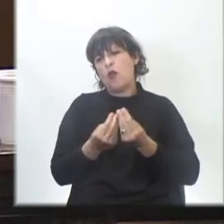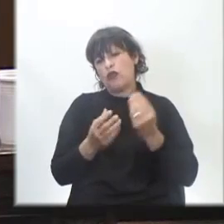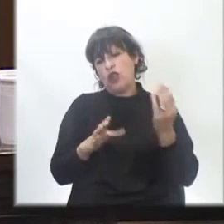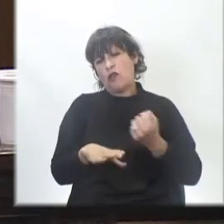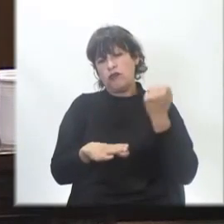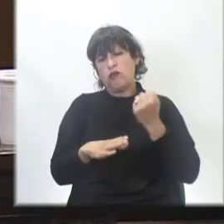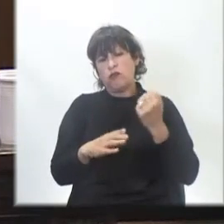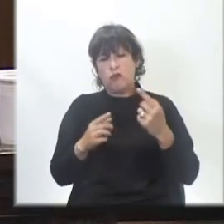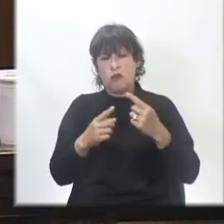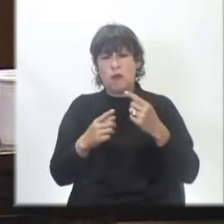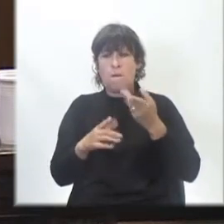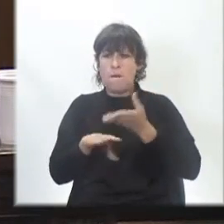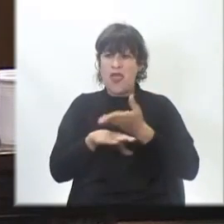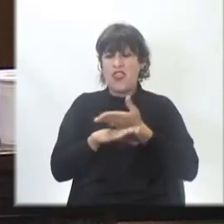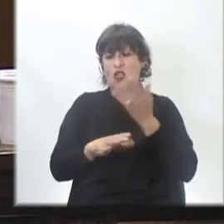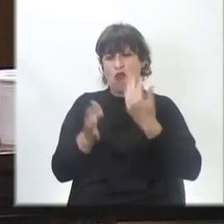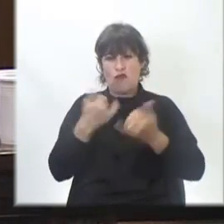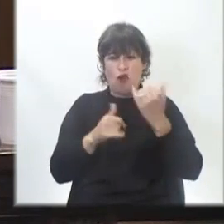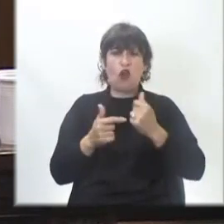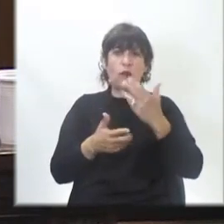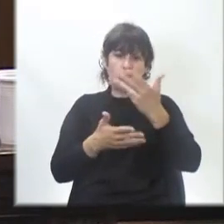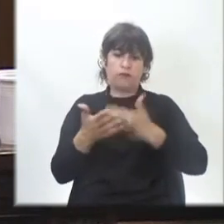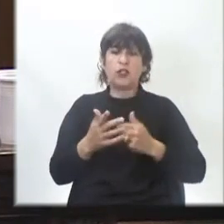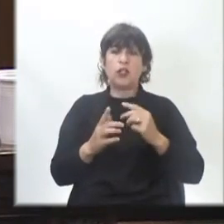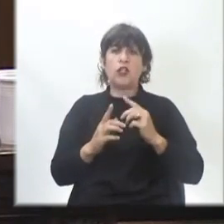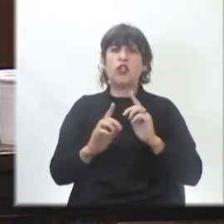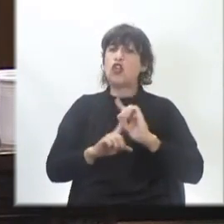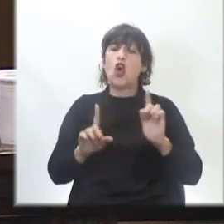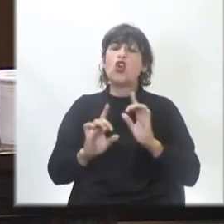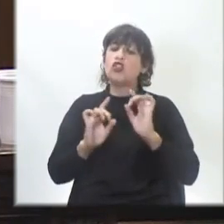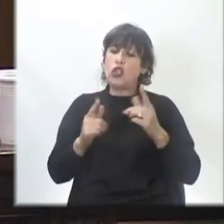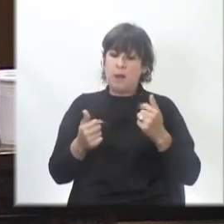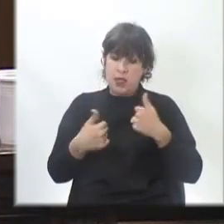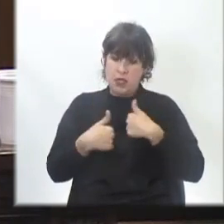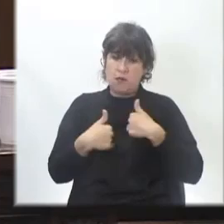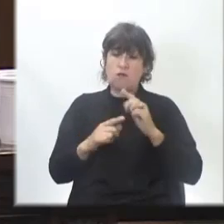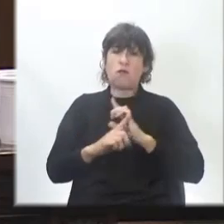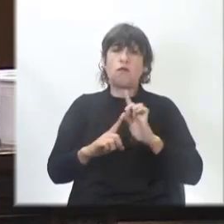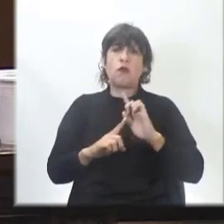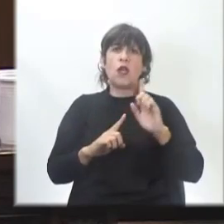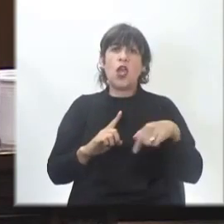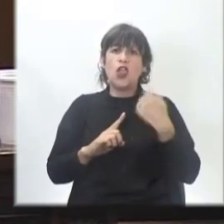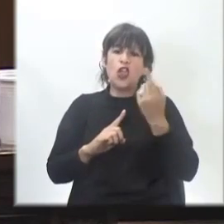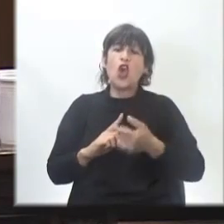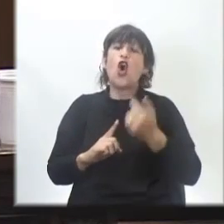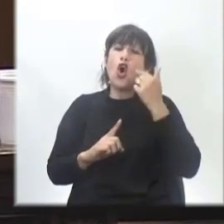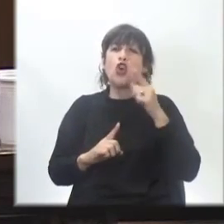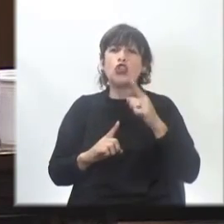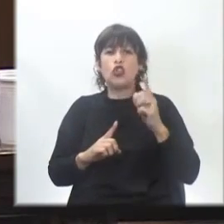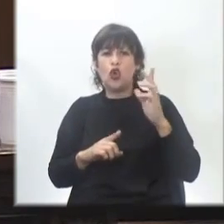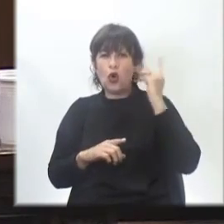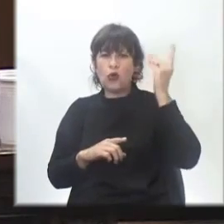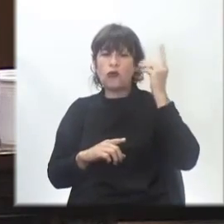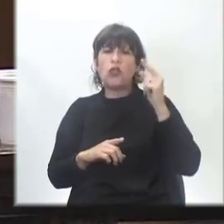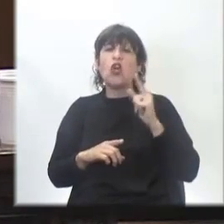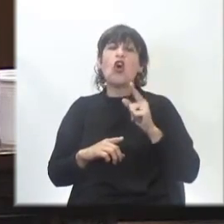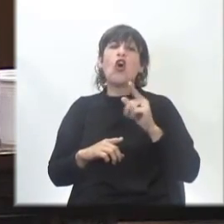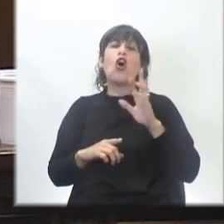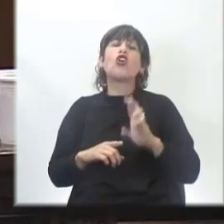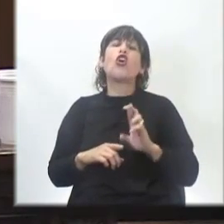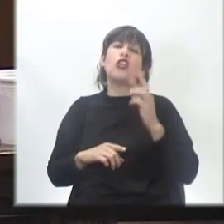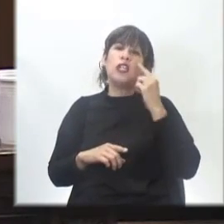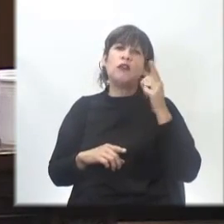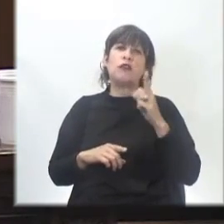informe, no solamente de quien habla, sino también de otros legisladores, el legislador Rodríguez,